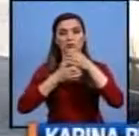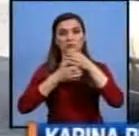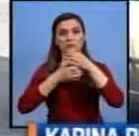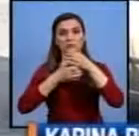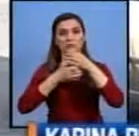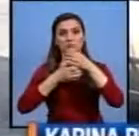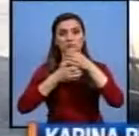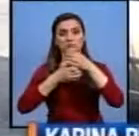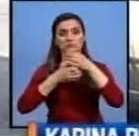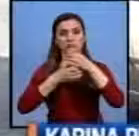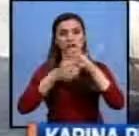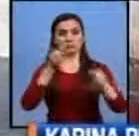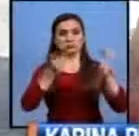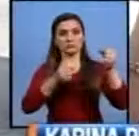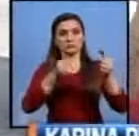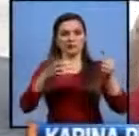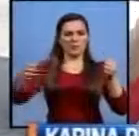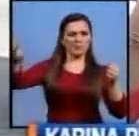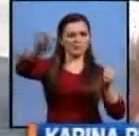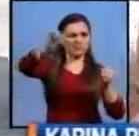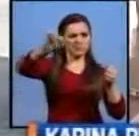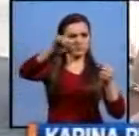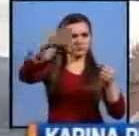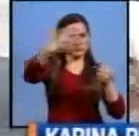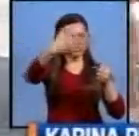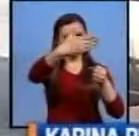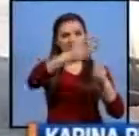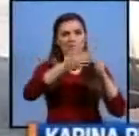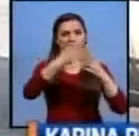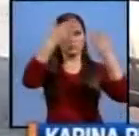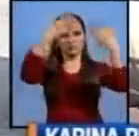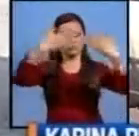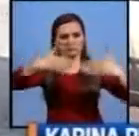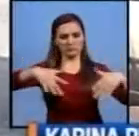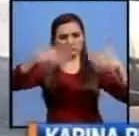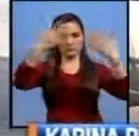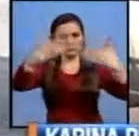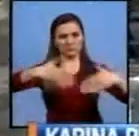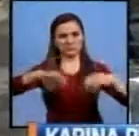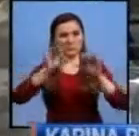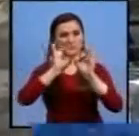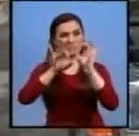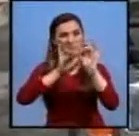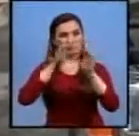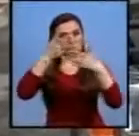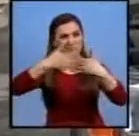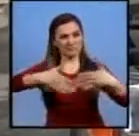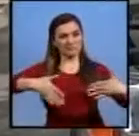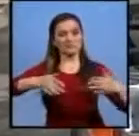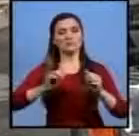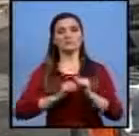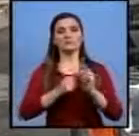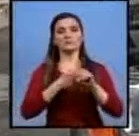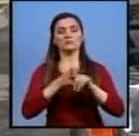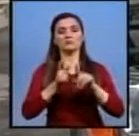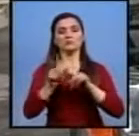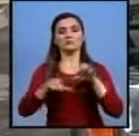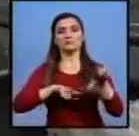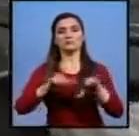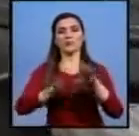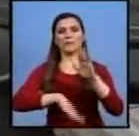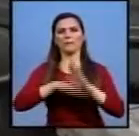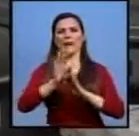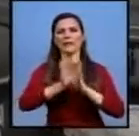al momento que uno está conduciendo, para que la ceniza resbale del parabrisas. En zonas donde exista mayor cantidad de